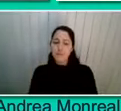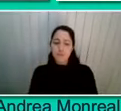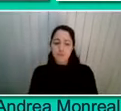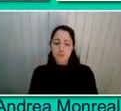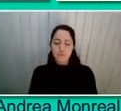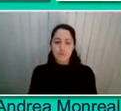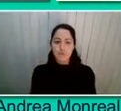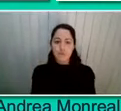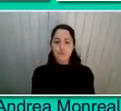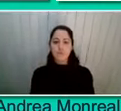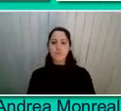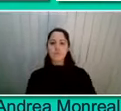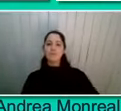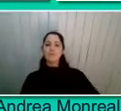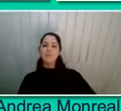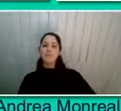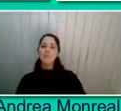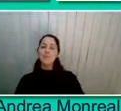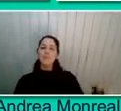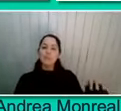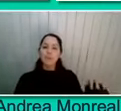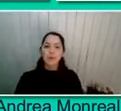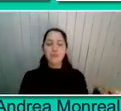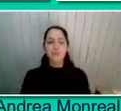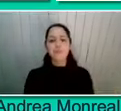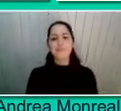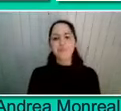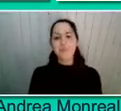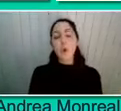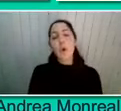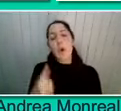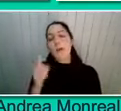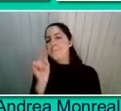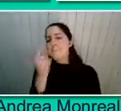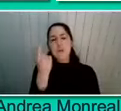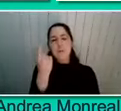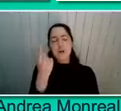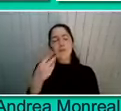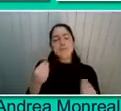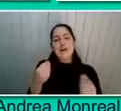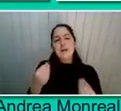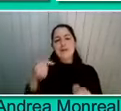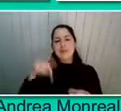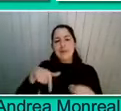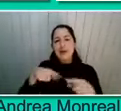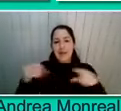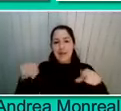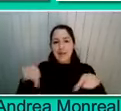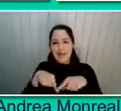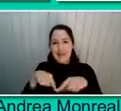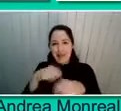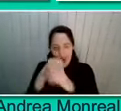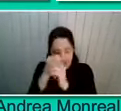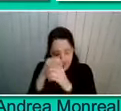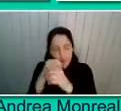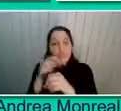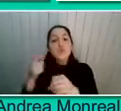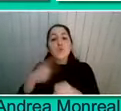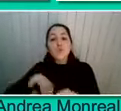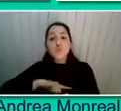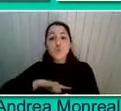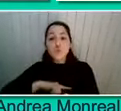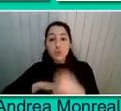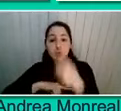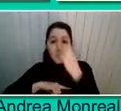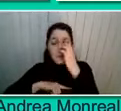Una de las primeras cosas que pasó en el laboratorio fue que ya no hacemos la recepción de la muestra nosotros, y